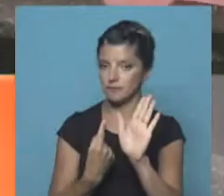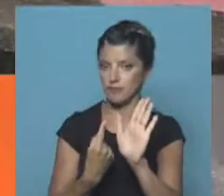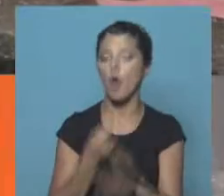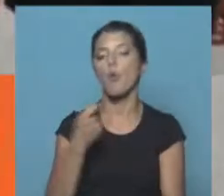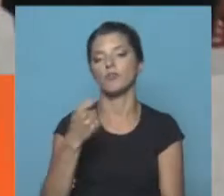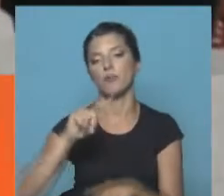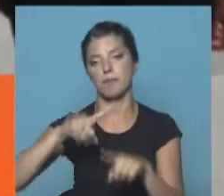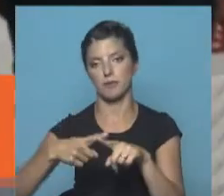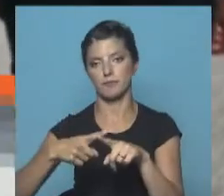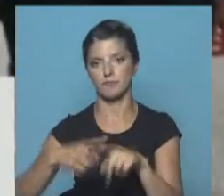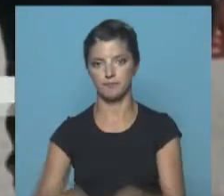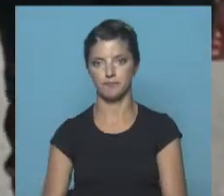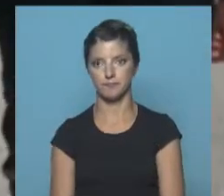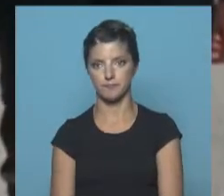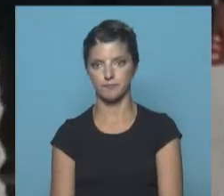eventual impeachment.